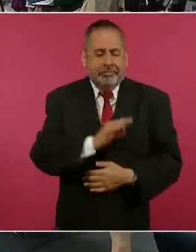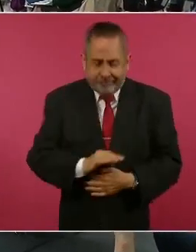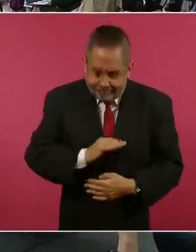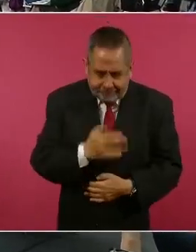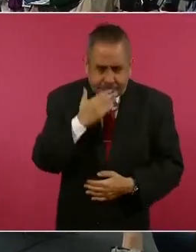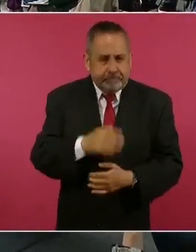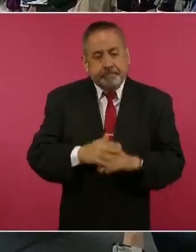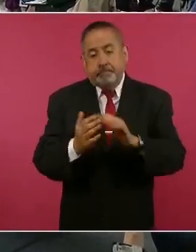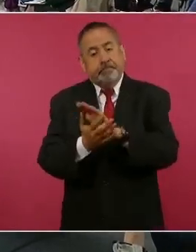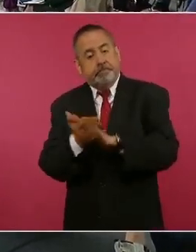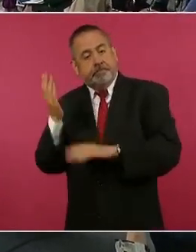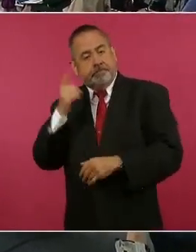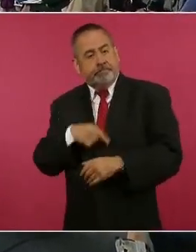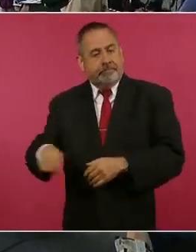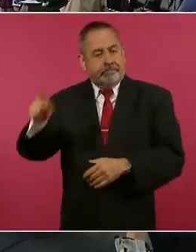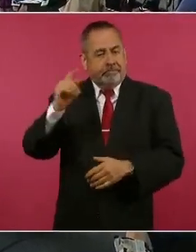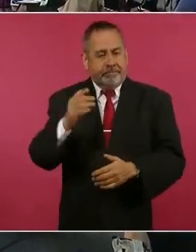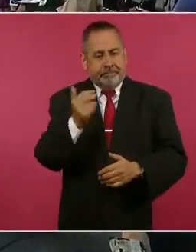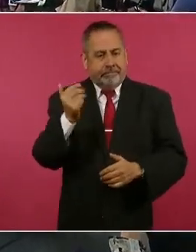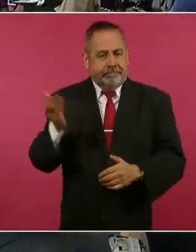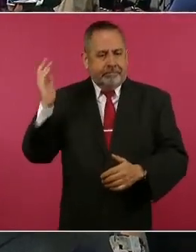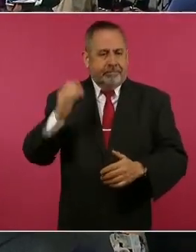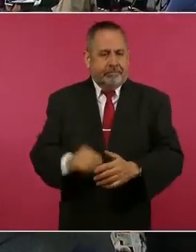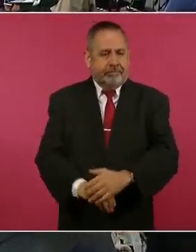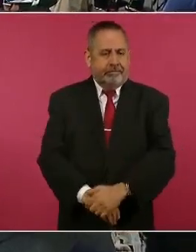felicidades. Vámonos. Gracias, presidente.